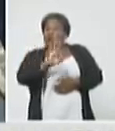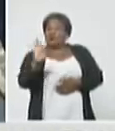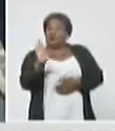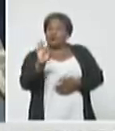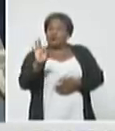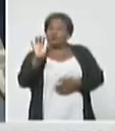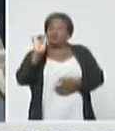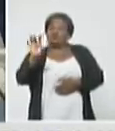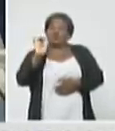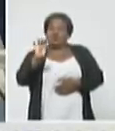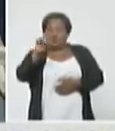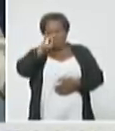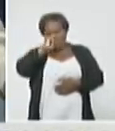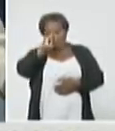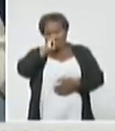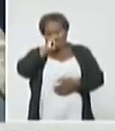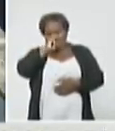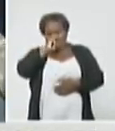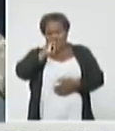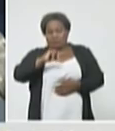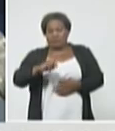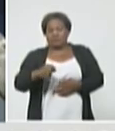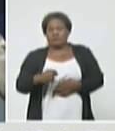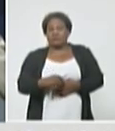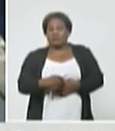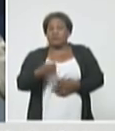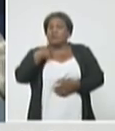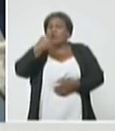18. Y yo digo esto porque